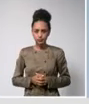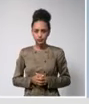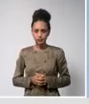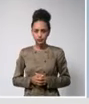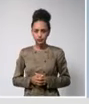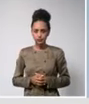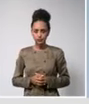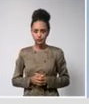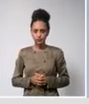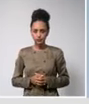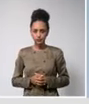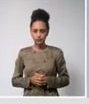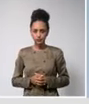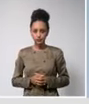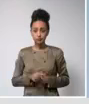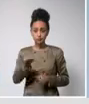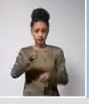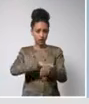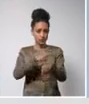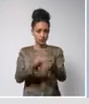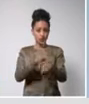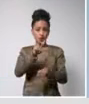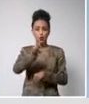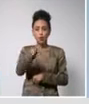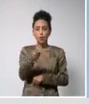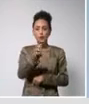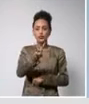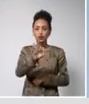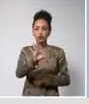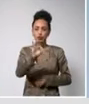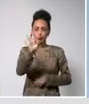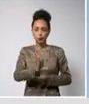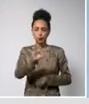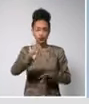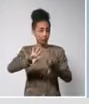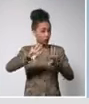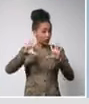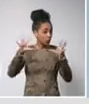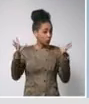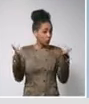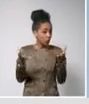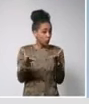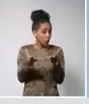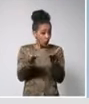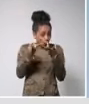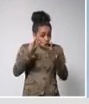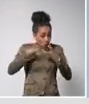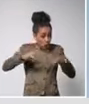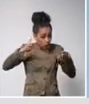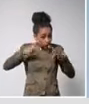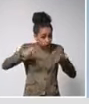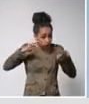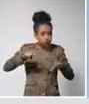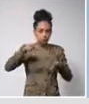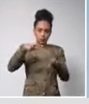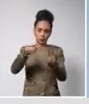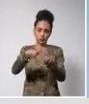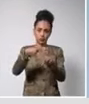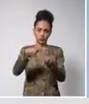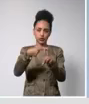hace que el 2,38% de todos los estudios realizados con PCR en Cuba, que